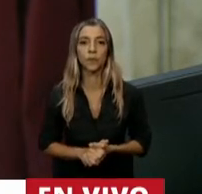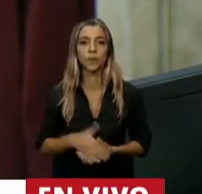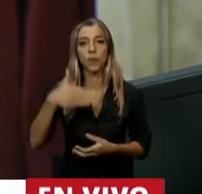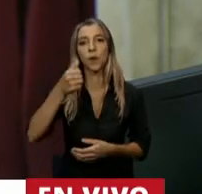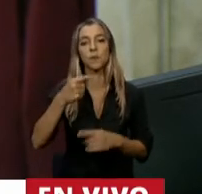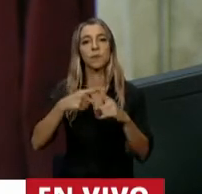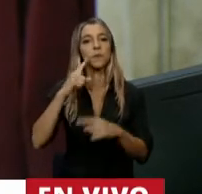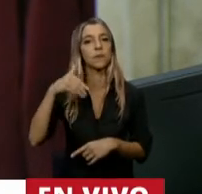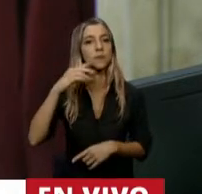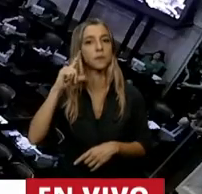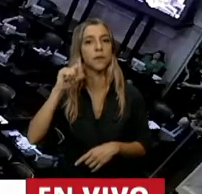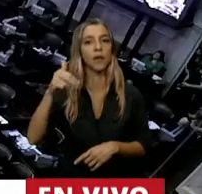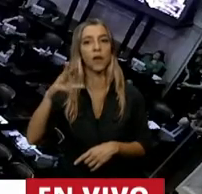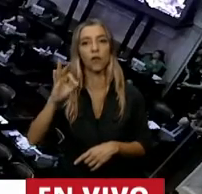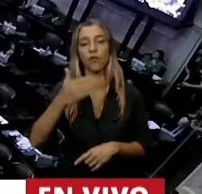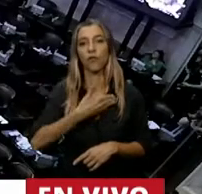Maximiliano Ferraro.